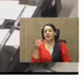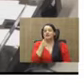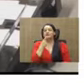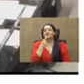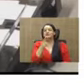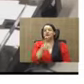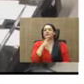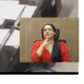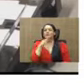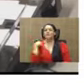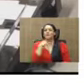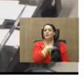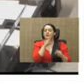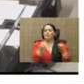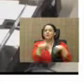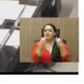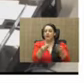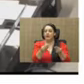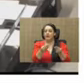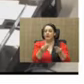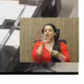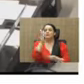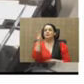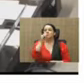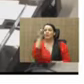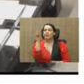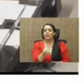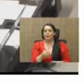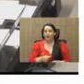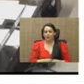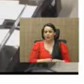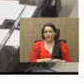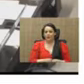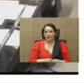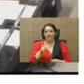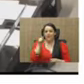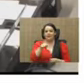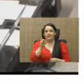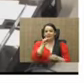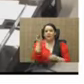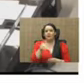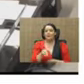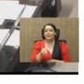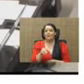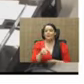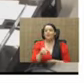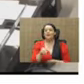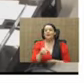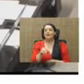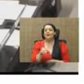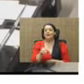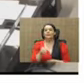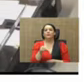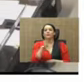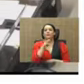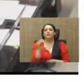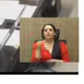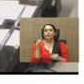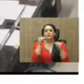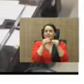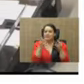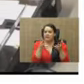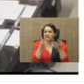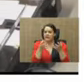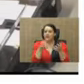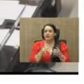al ministerio se le otorgaba al menos el 6%. Ese al menos, si tenía plata, le podía dar lo que más quisiera, porque era un